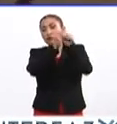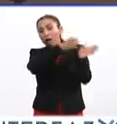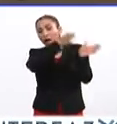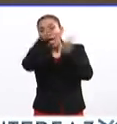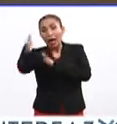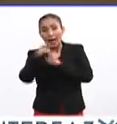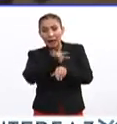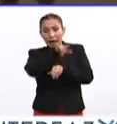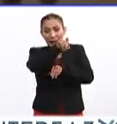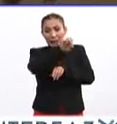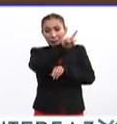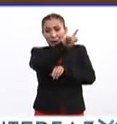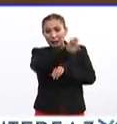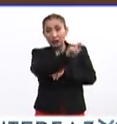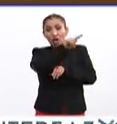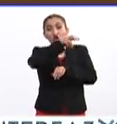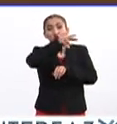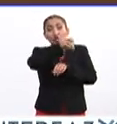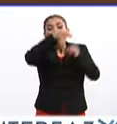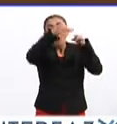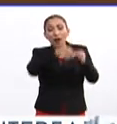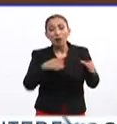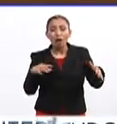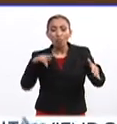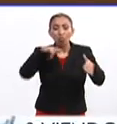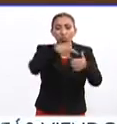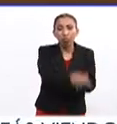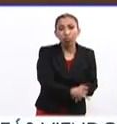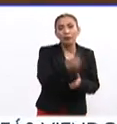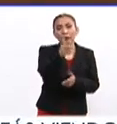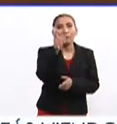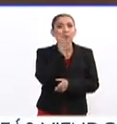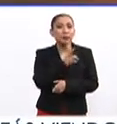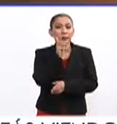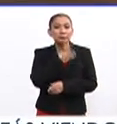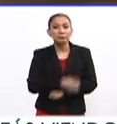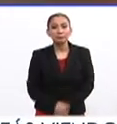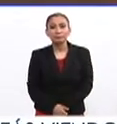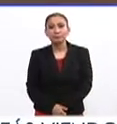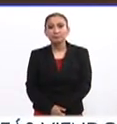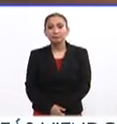después de que la nave Spaceship Two original se estrellara durante una prueba.